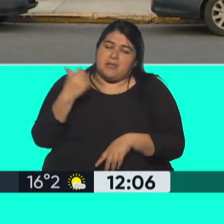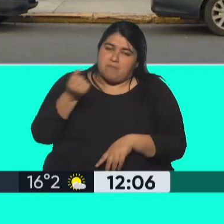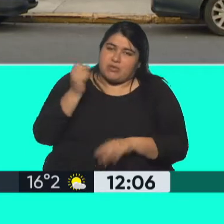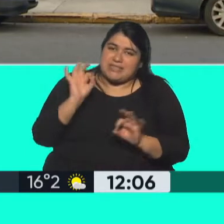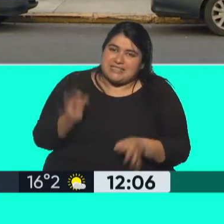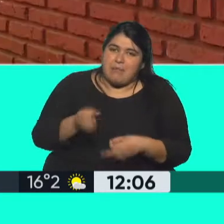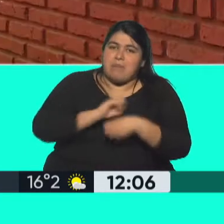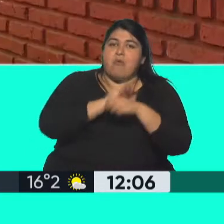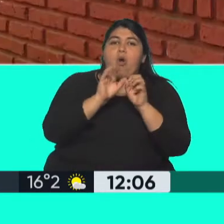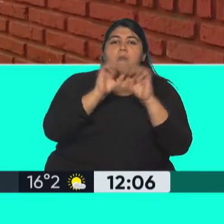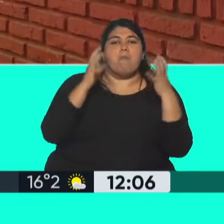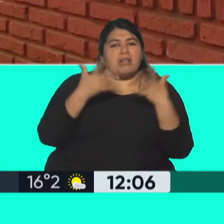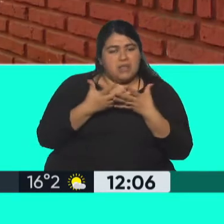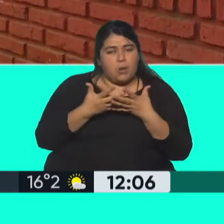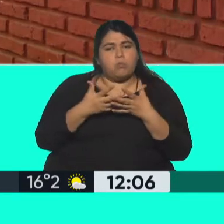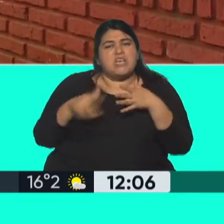la pandemia cambió...